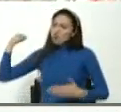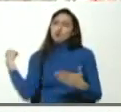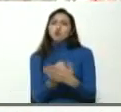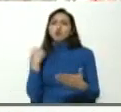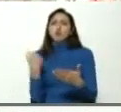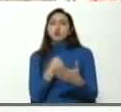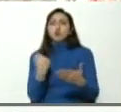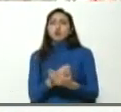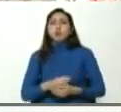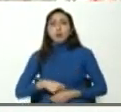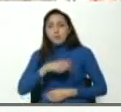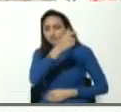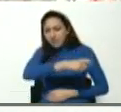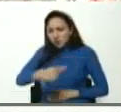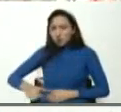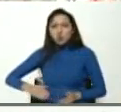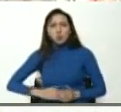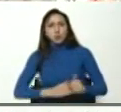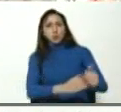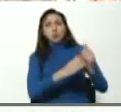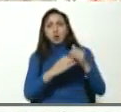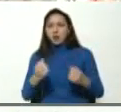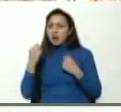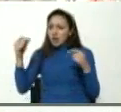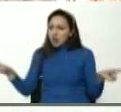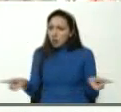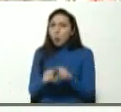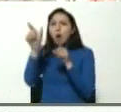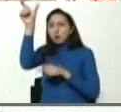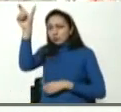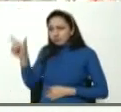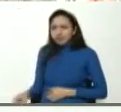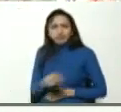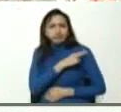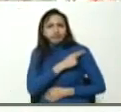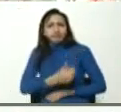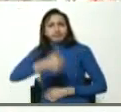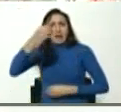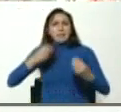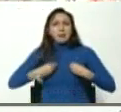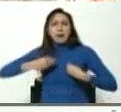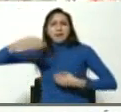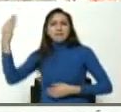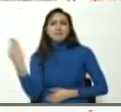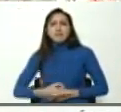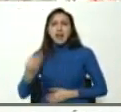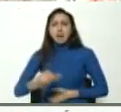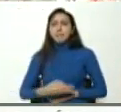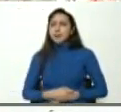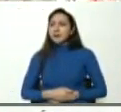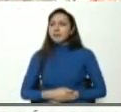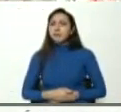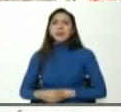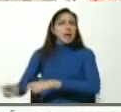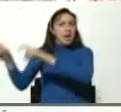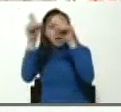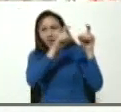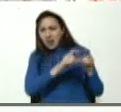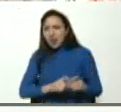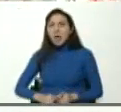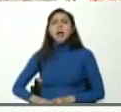y de hombres valientes como garcía carneiro que viva para siempre el legado inmortal